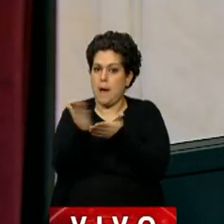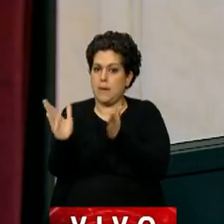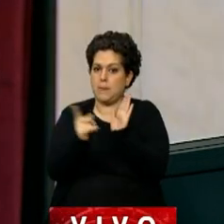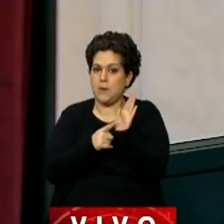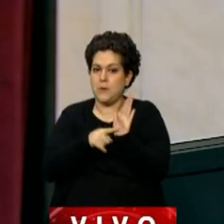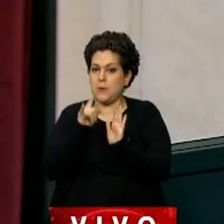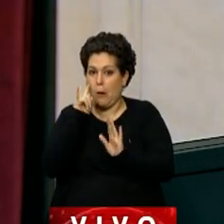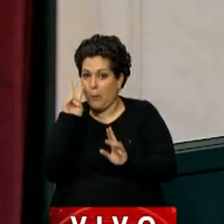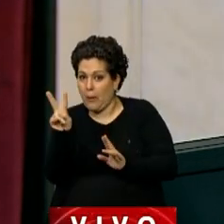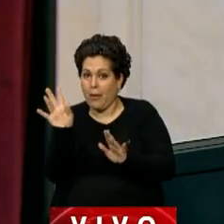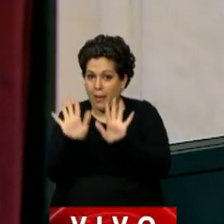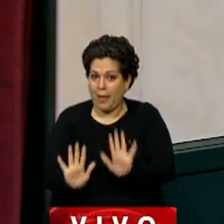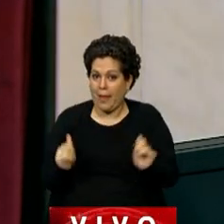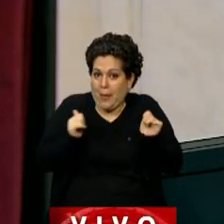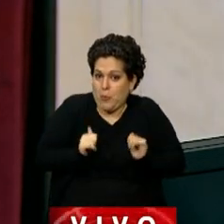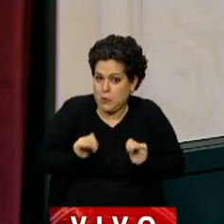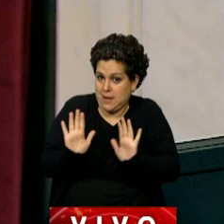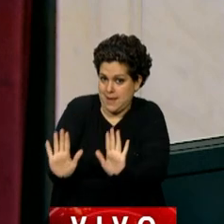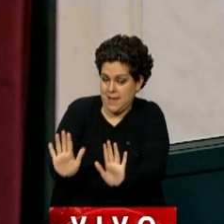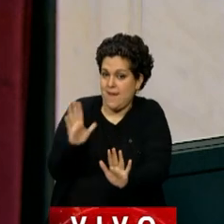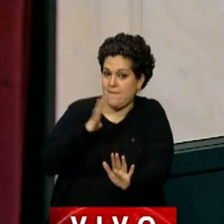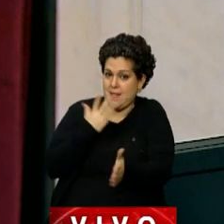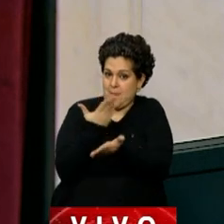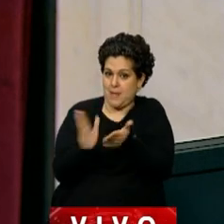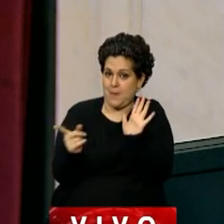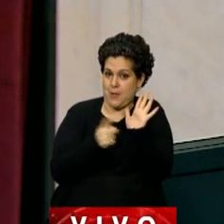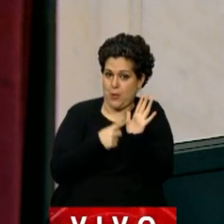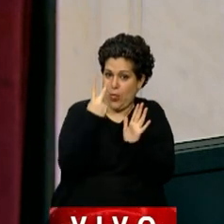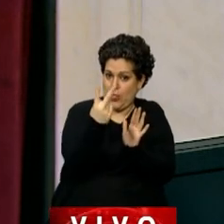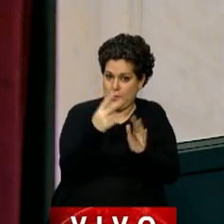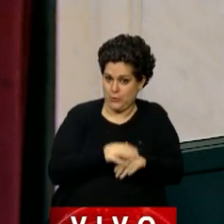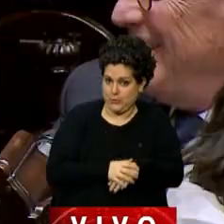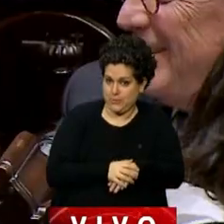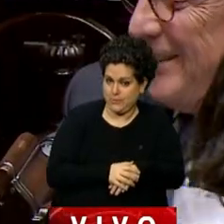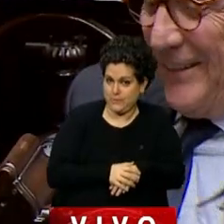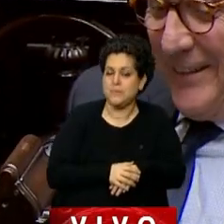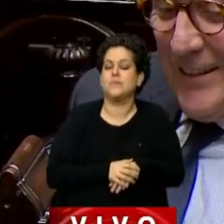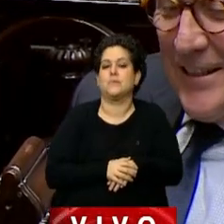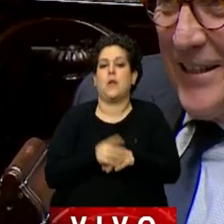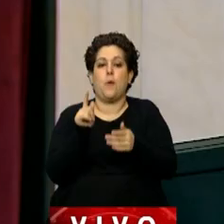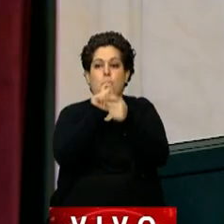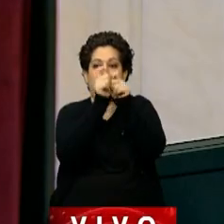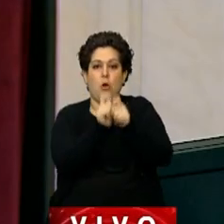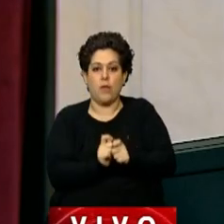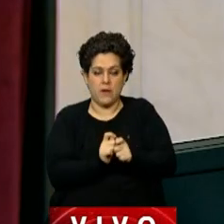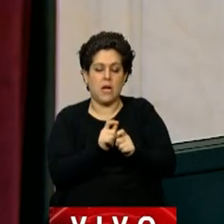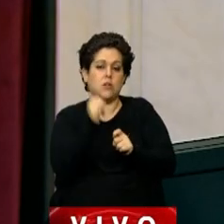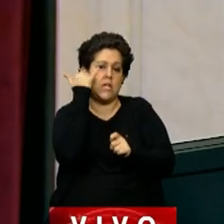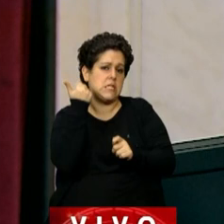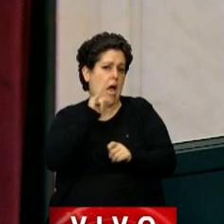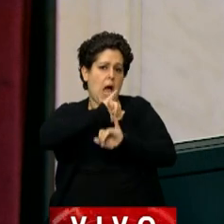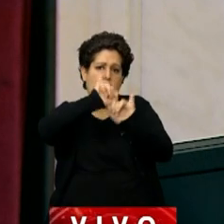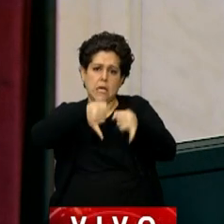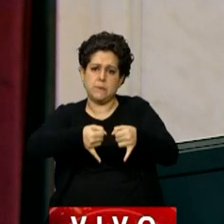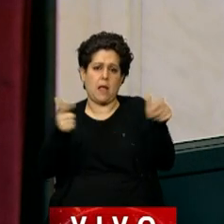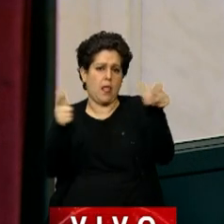lo veo armando la mochila, faltan dos apartamentos y las autorizaciones. Con las modificaciones introducidas y aceptadas